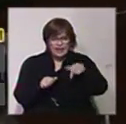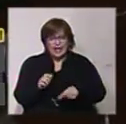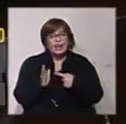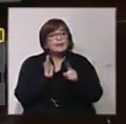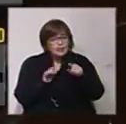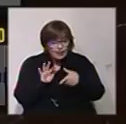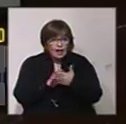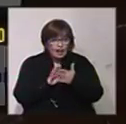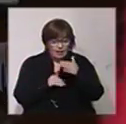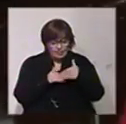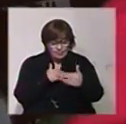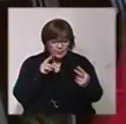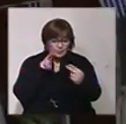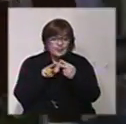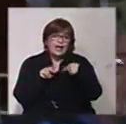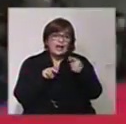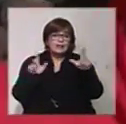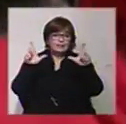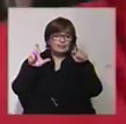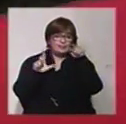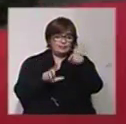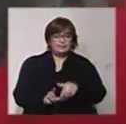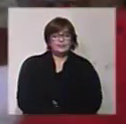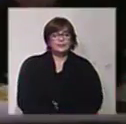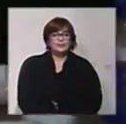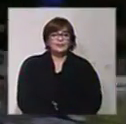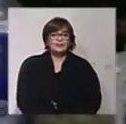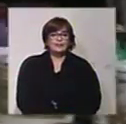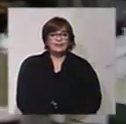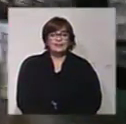que en un ratito nos vemos en esa pantalla que hay atrás.